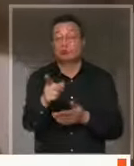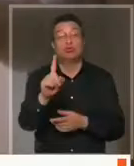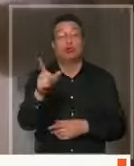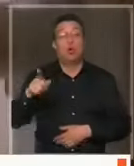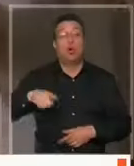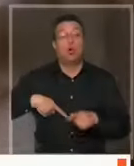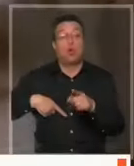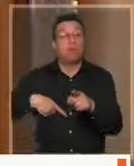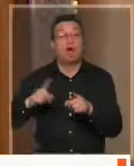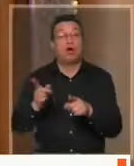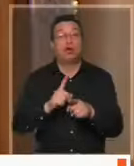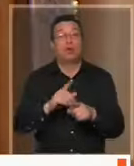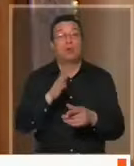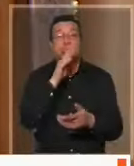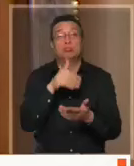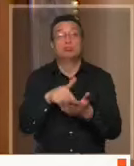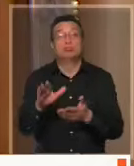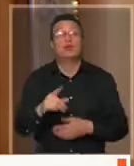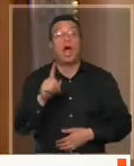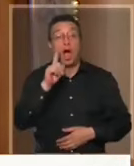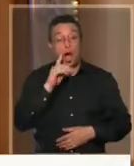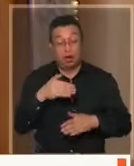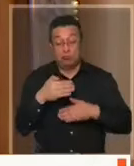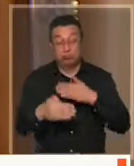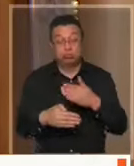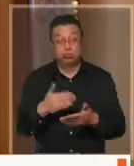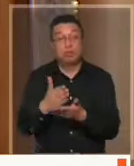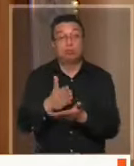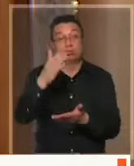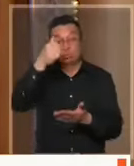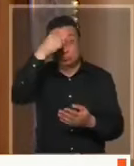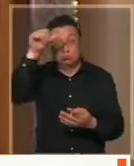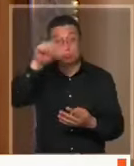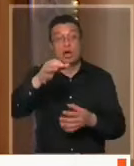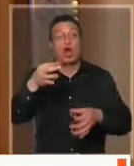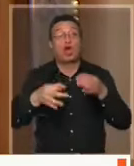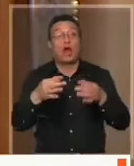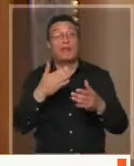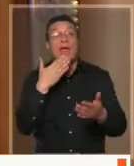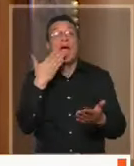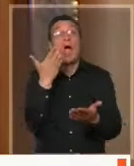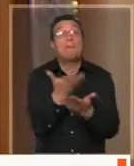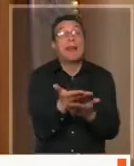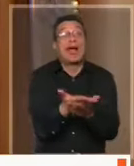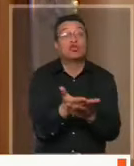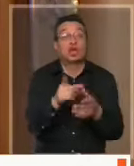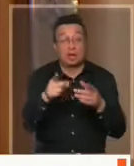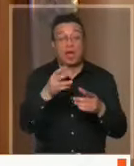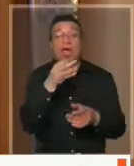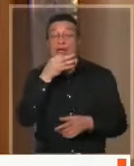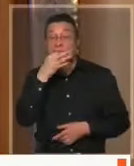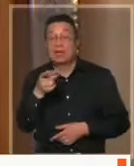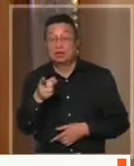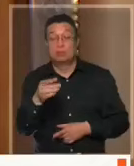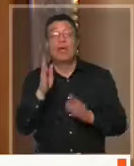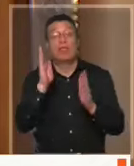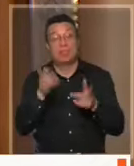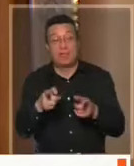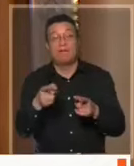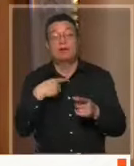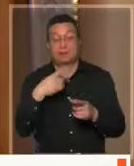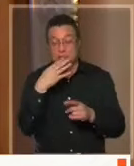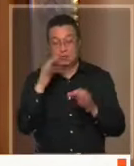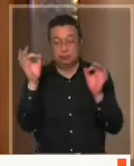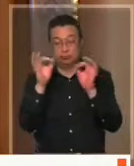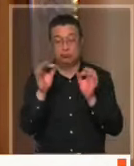abrirse un cuaderno administrativo. Hay un procedimiento disciplinario si la Corte de Apelaciones estima que ello amerita la instrucción de